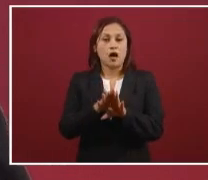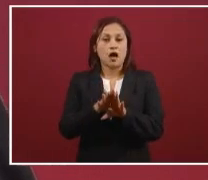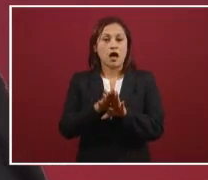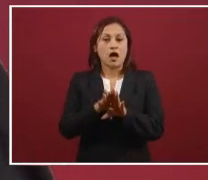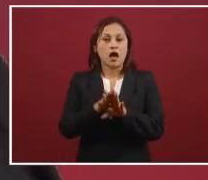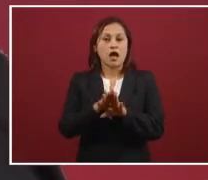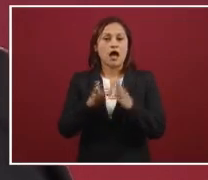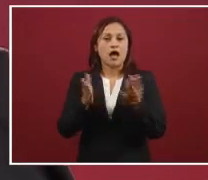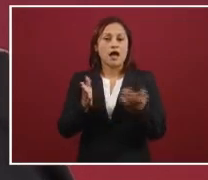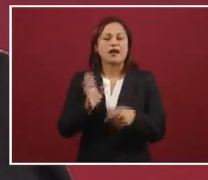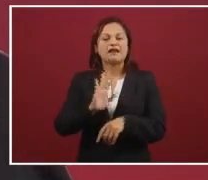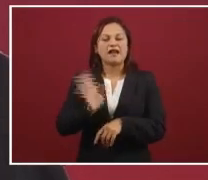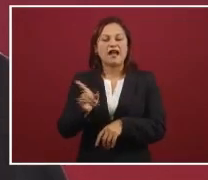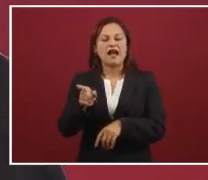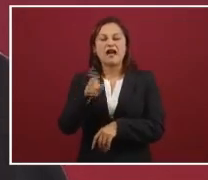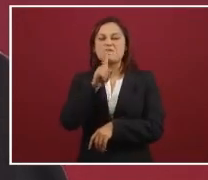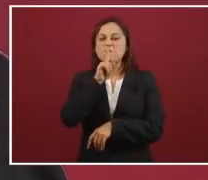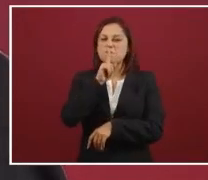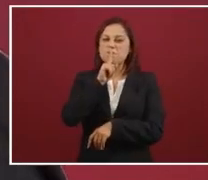ya no le alegue,